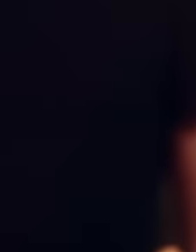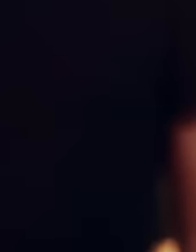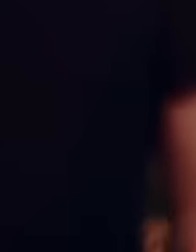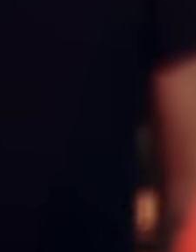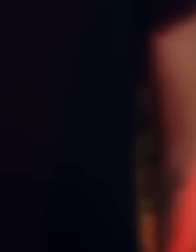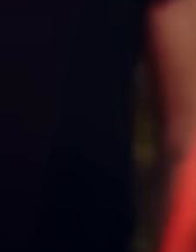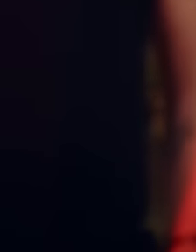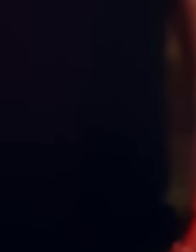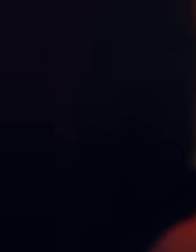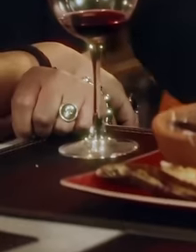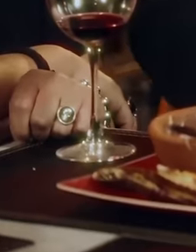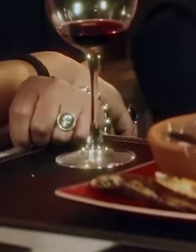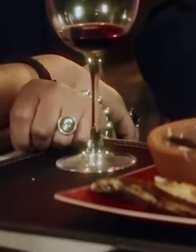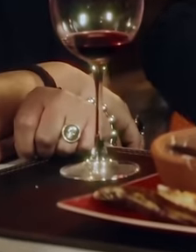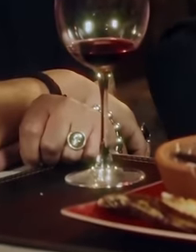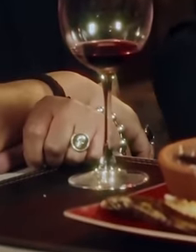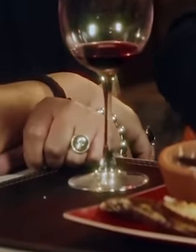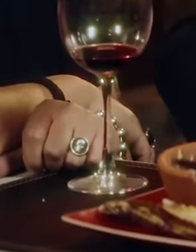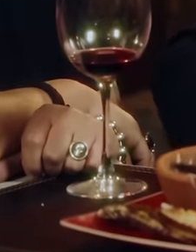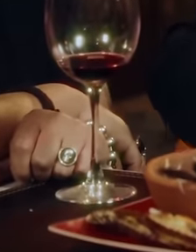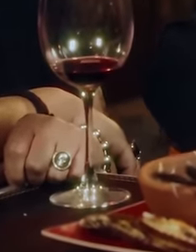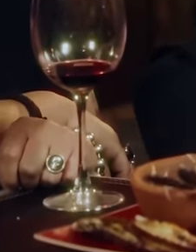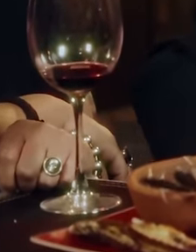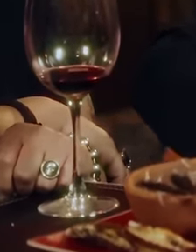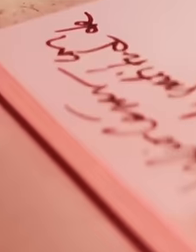oscuridad, te vas a